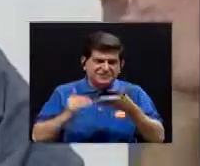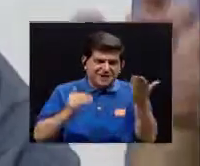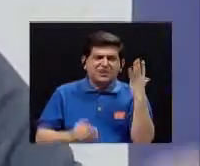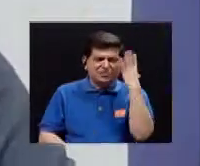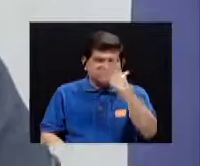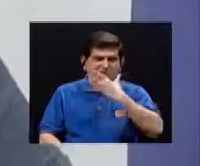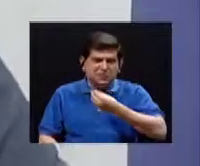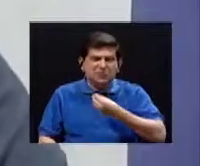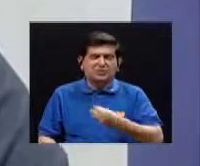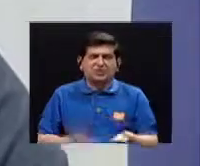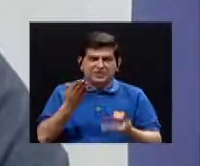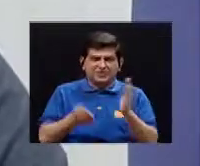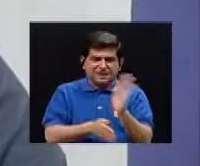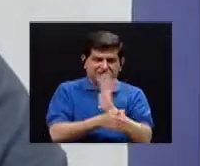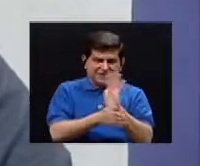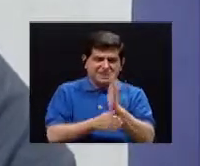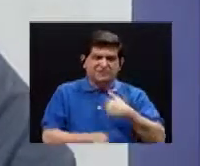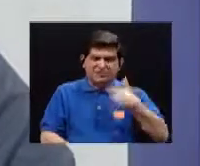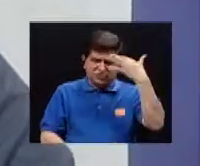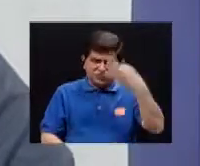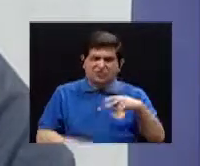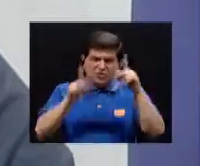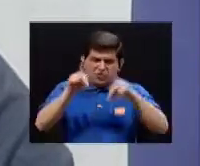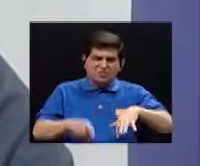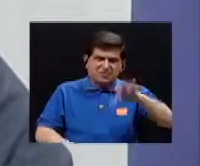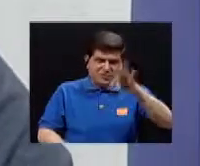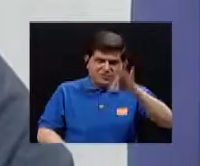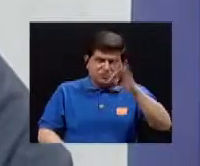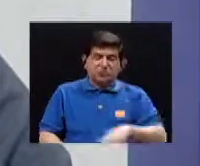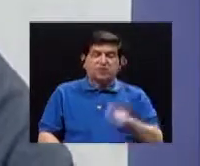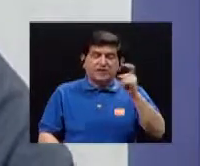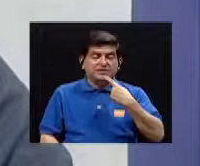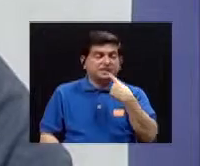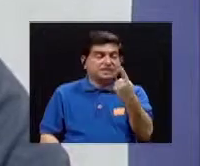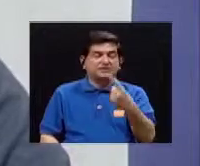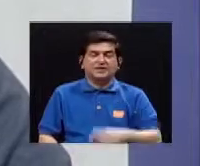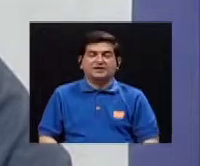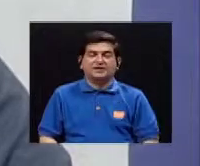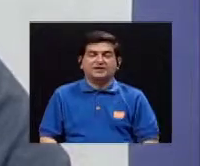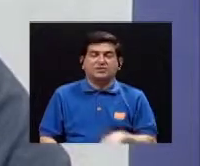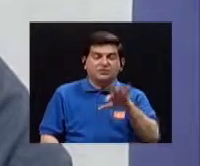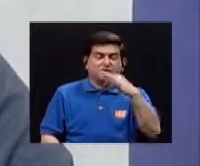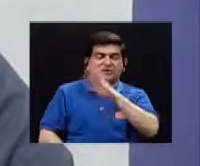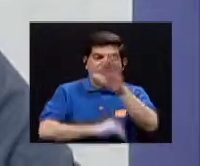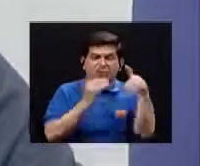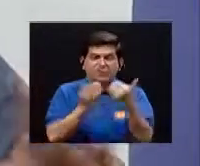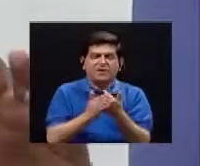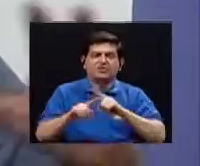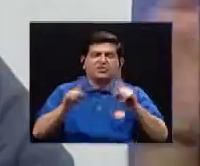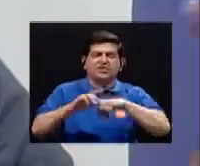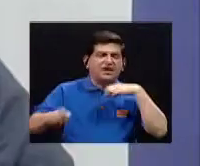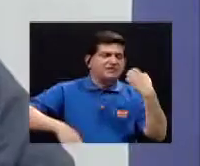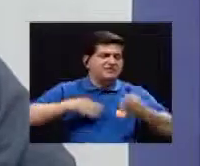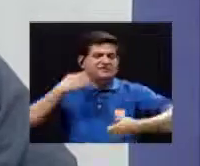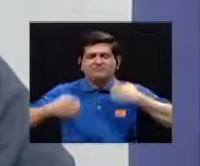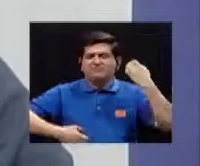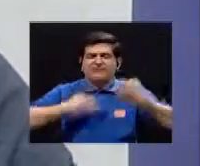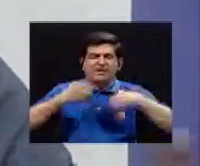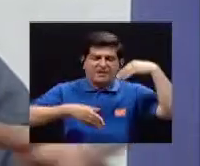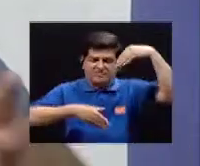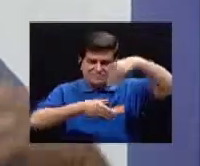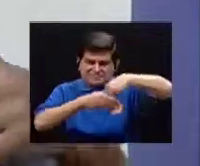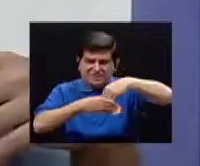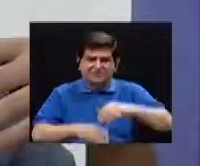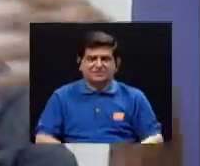si hay muchas cosas muy lindas de esta película que yo creo que la gente va a encontrar y que era necesario contarlas para que estuviera todo el rango de emociones